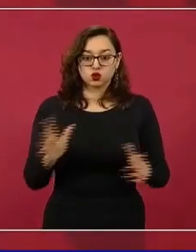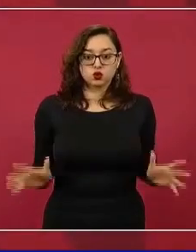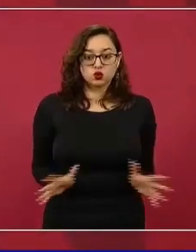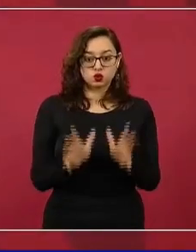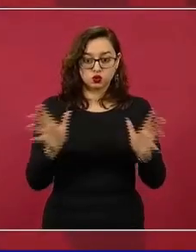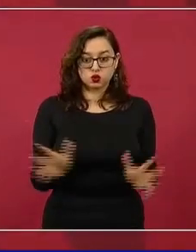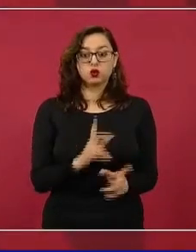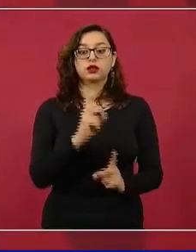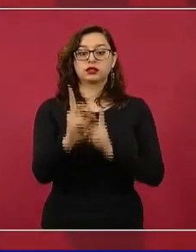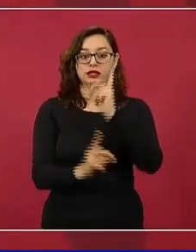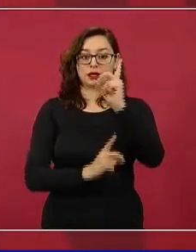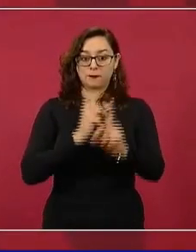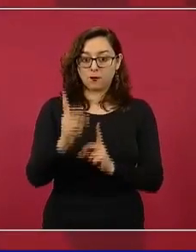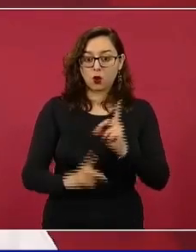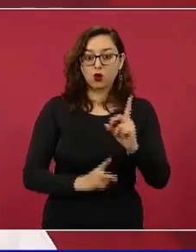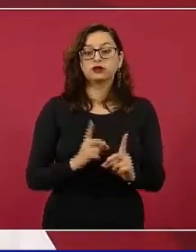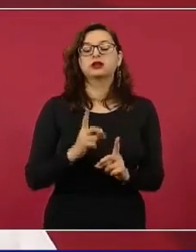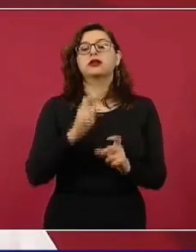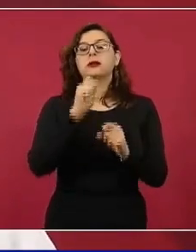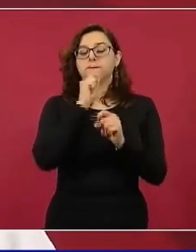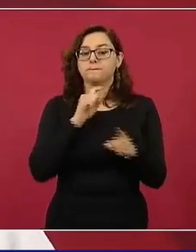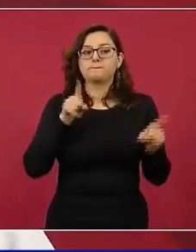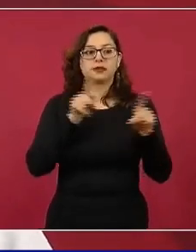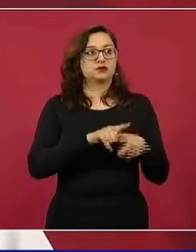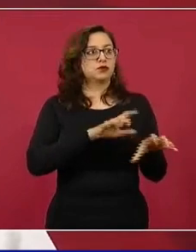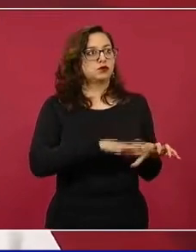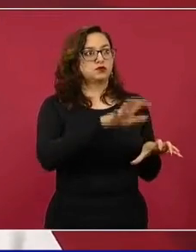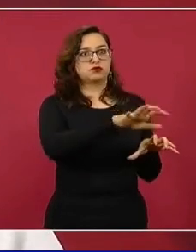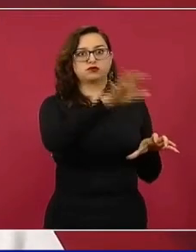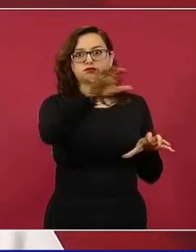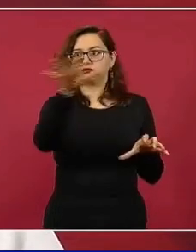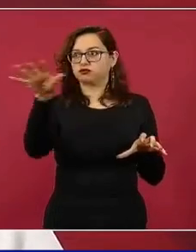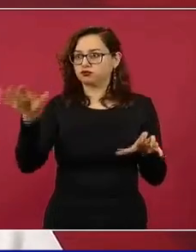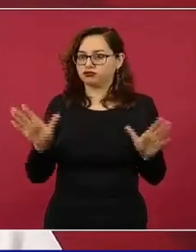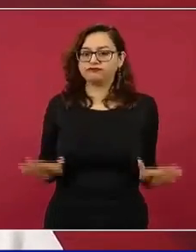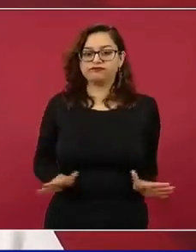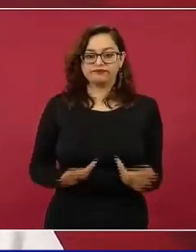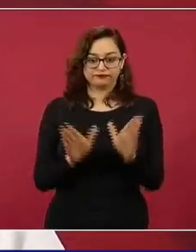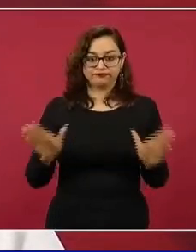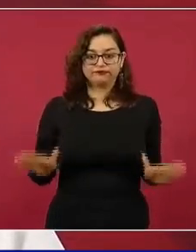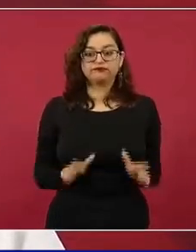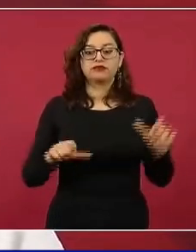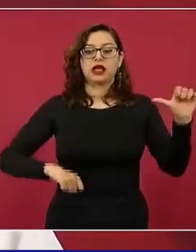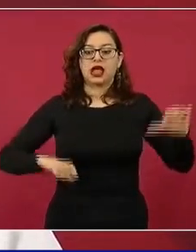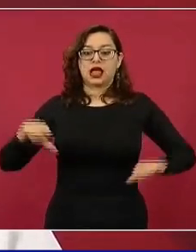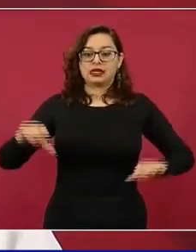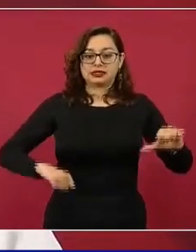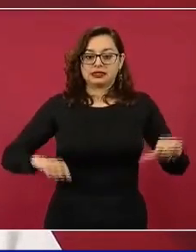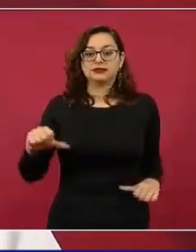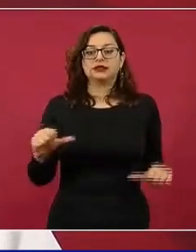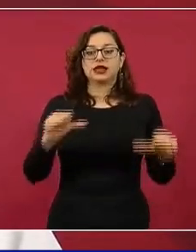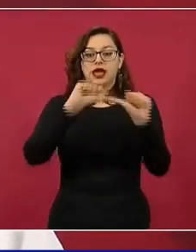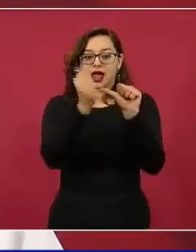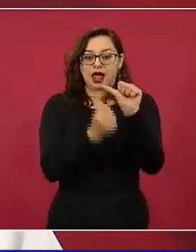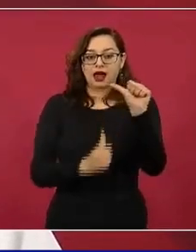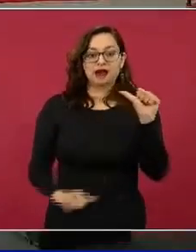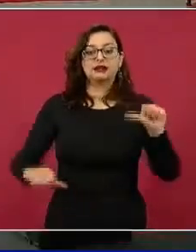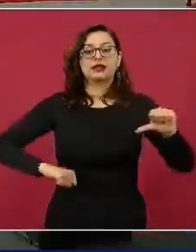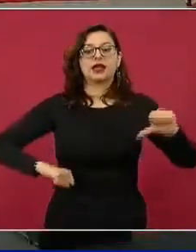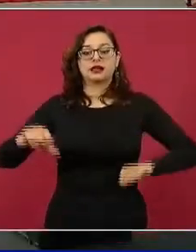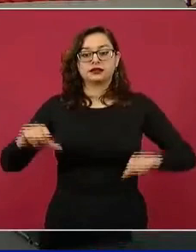diversas disciplinas y en todas las sedes sindicales. Vamos a impulsar las actividades artísticas y